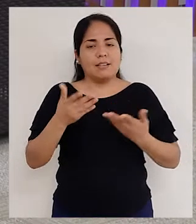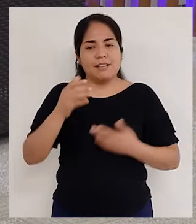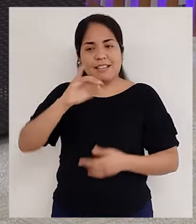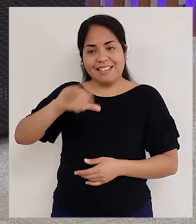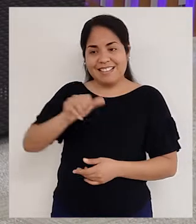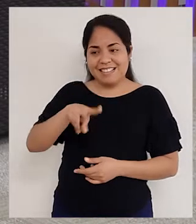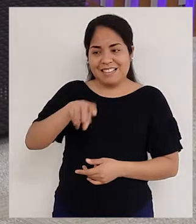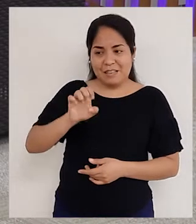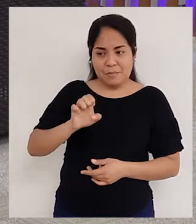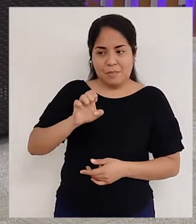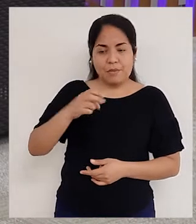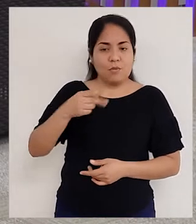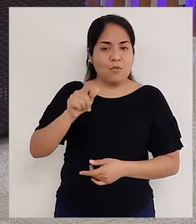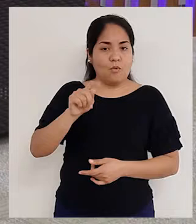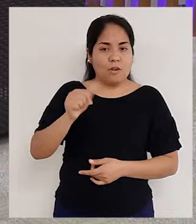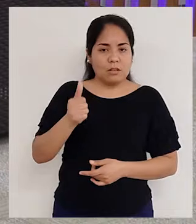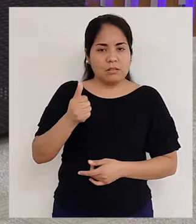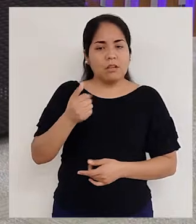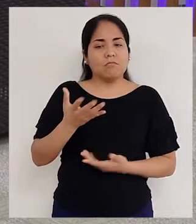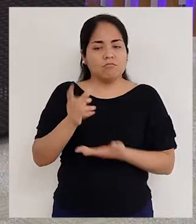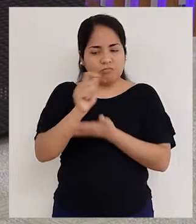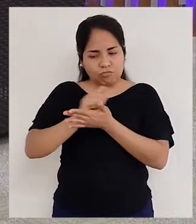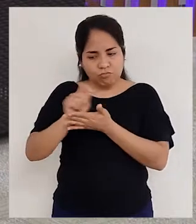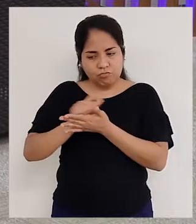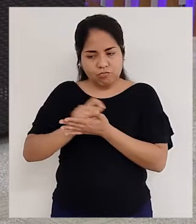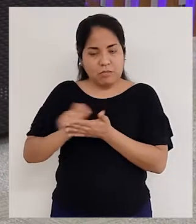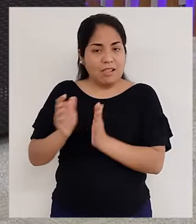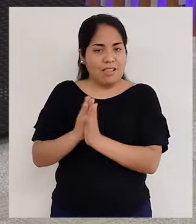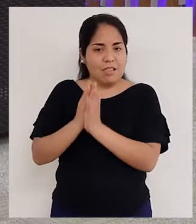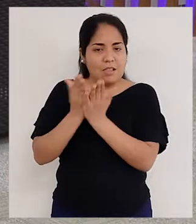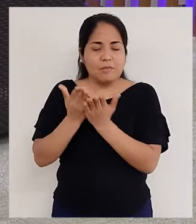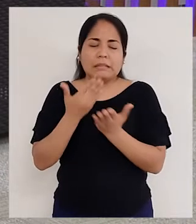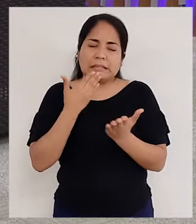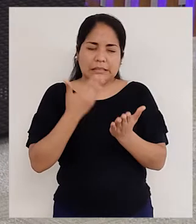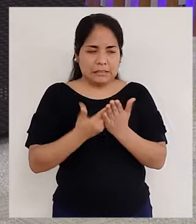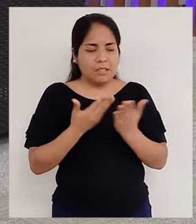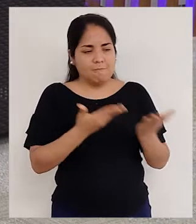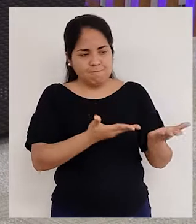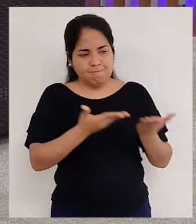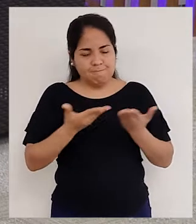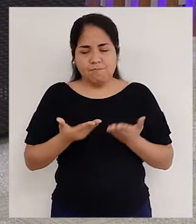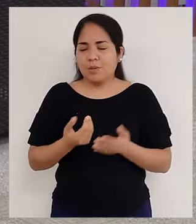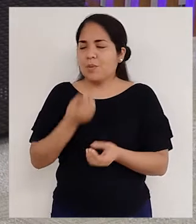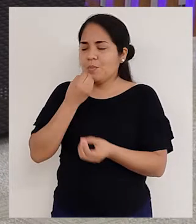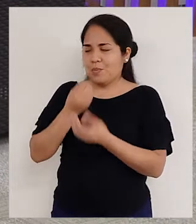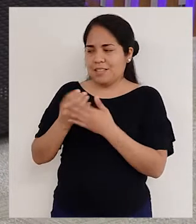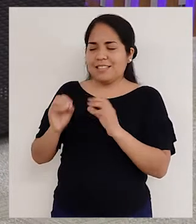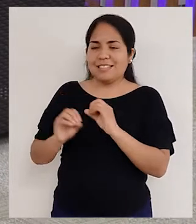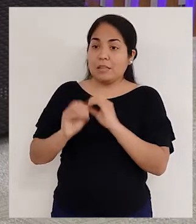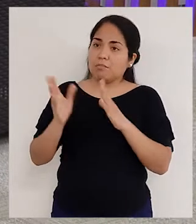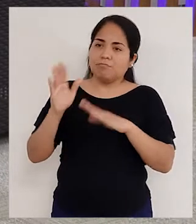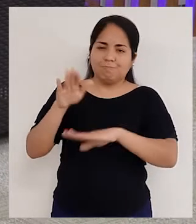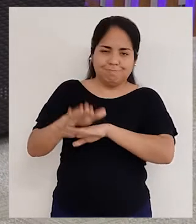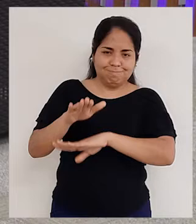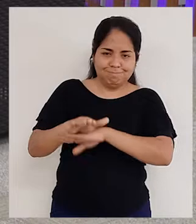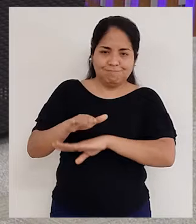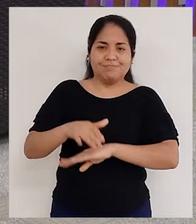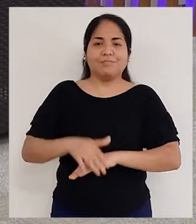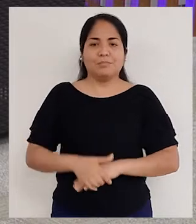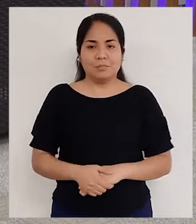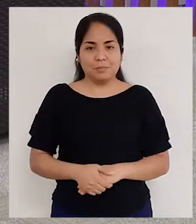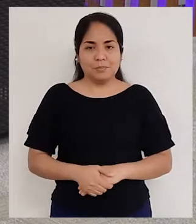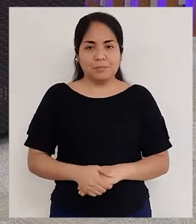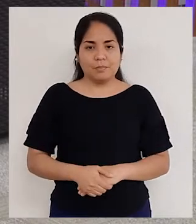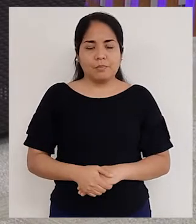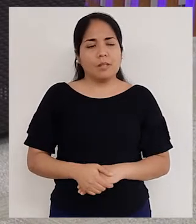Jaime Huertas. Él es autor del libro Discapacidad y Diseño Accesible. Arquitecto, gracias por estar en este programa Inclusión. Muy buenos días, muchas gracias.